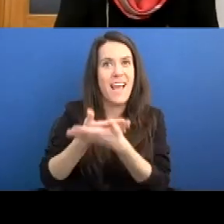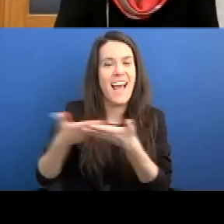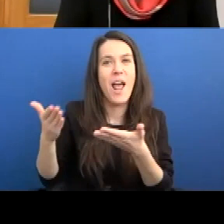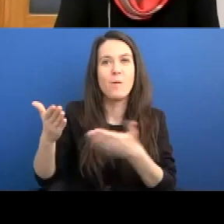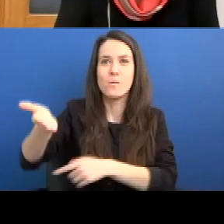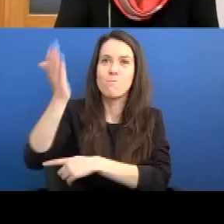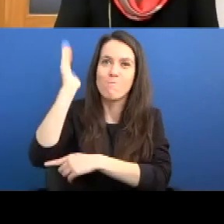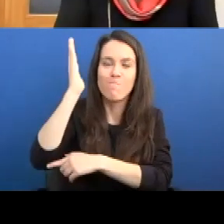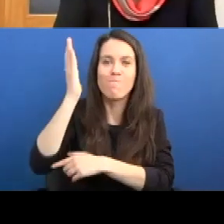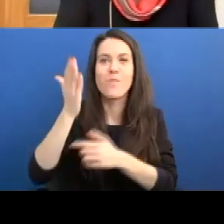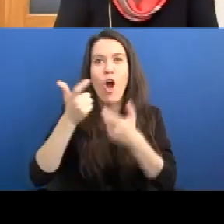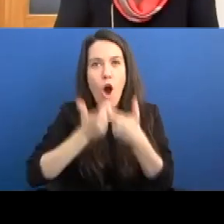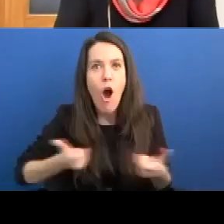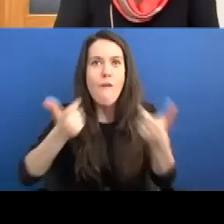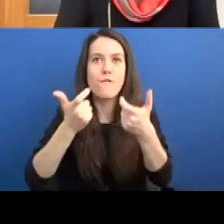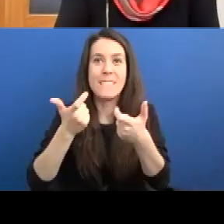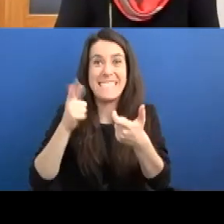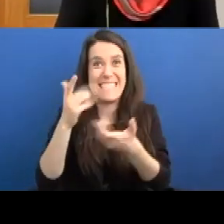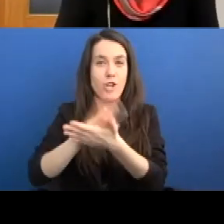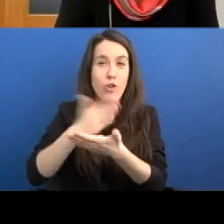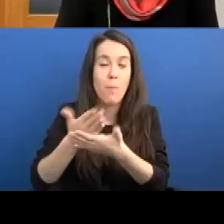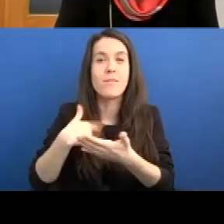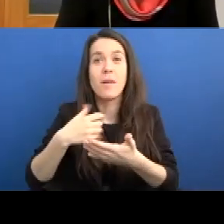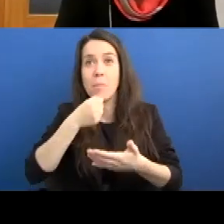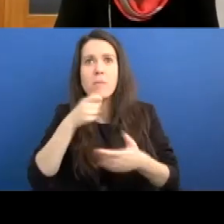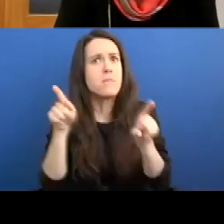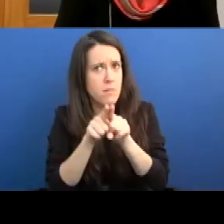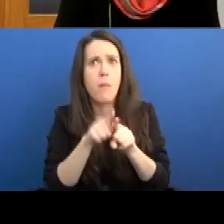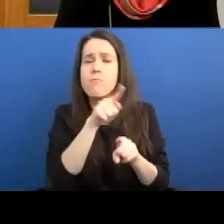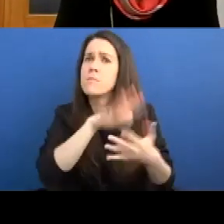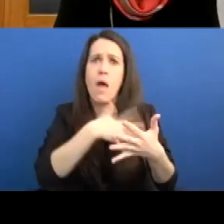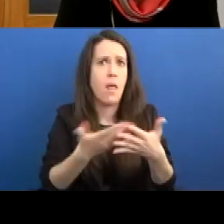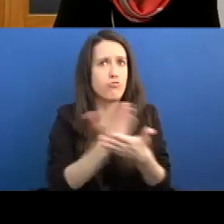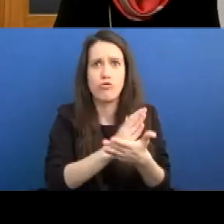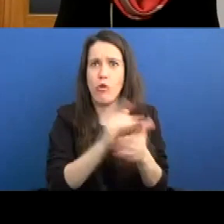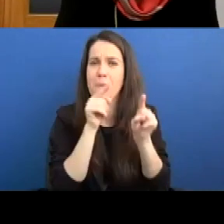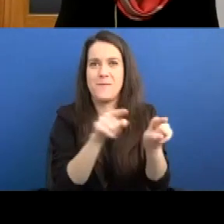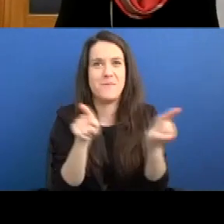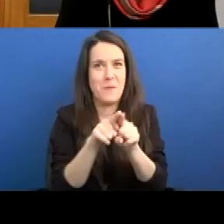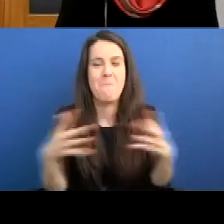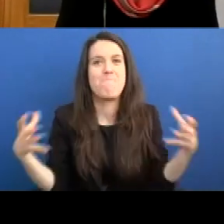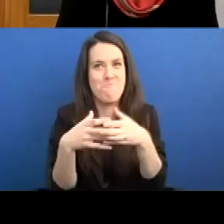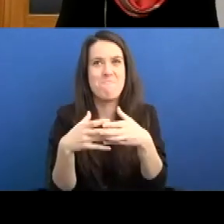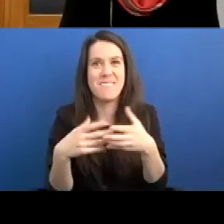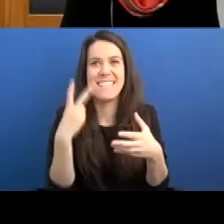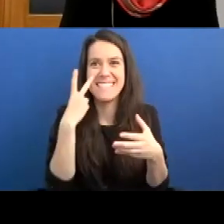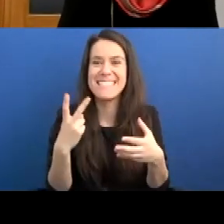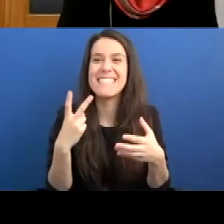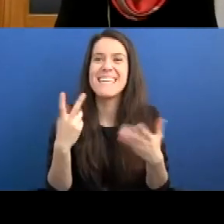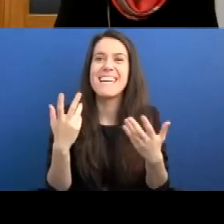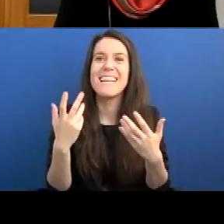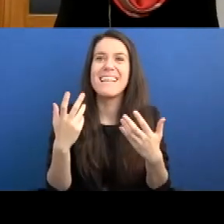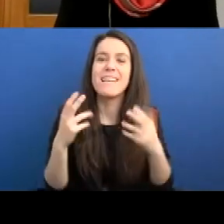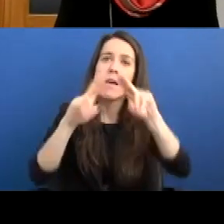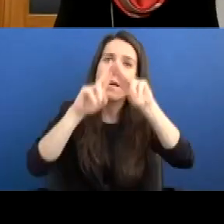lo mismo sucedió en la interpretación en general, en la interpretación de las lenguas orales y, por consiguiente, en la lengua de signos,